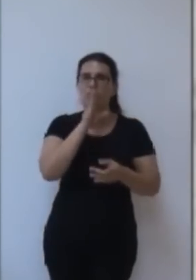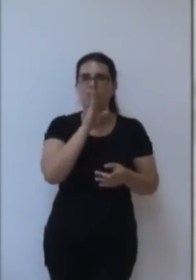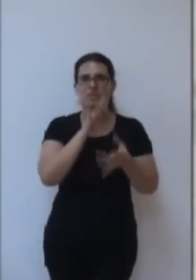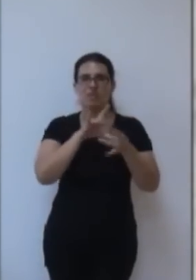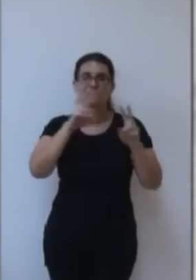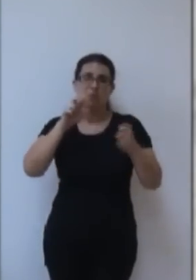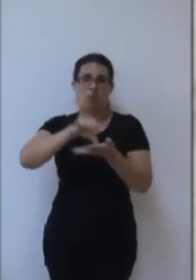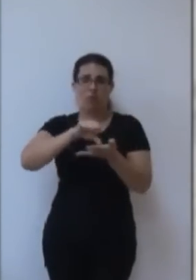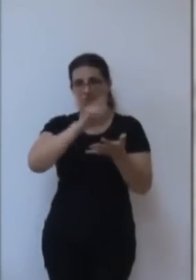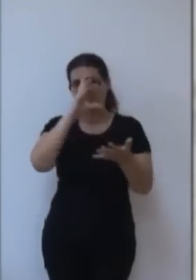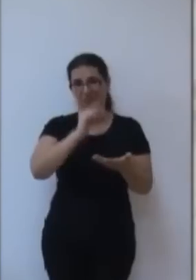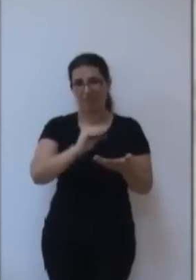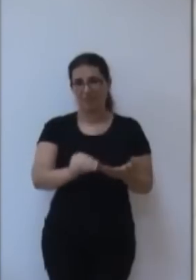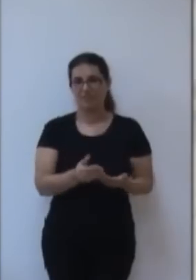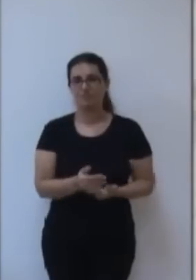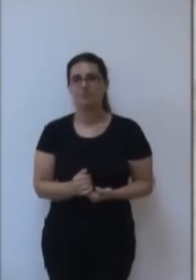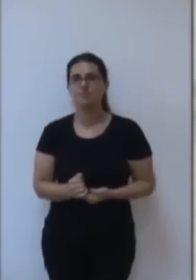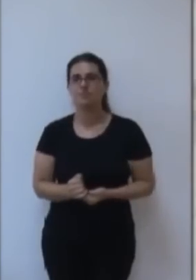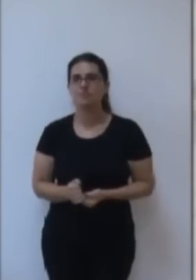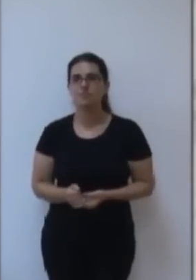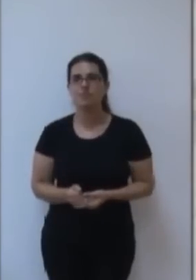las ciudades inteligentes, pues como sabéis,